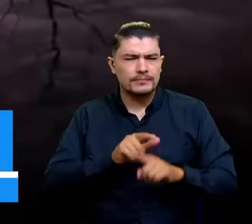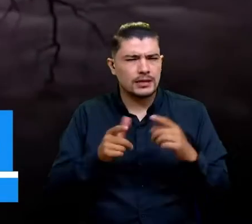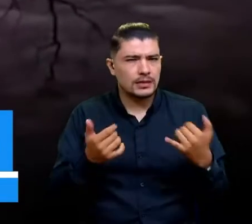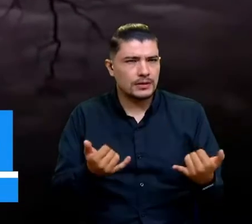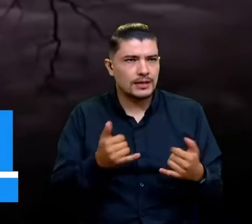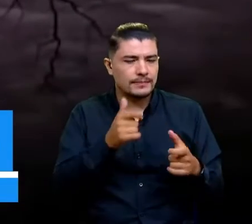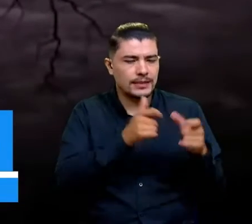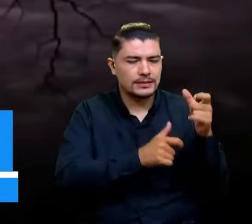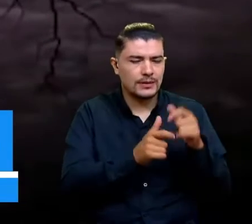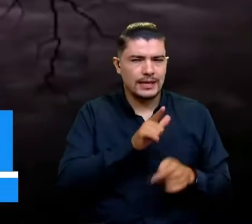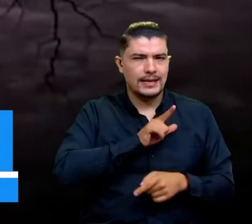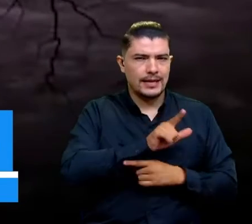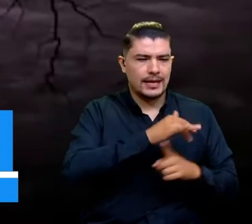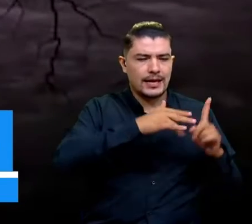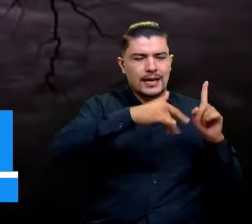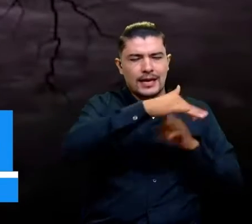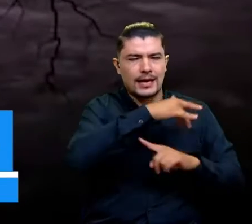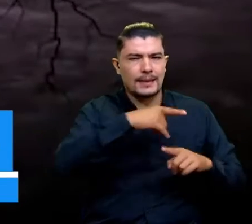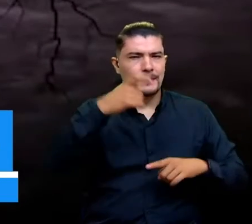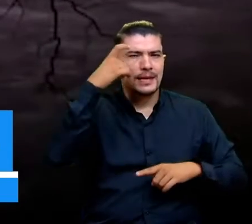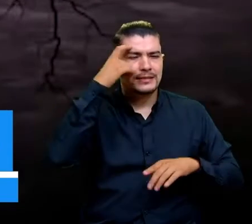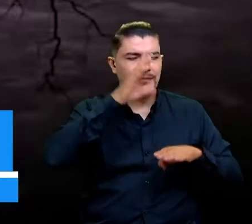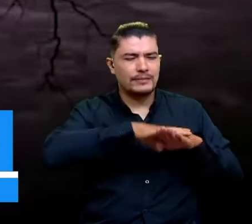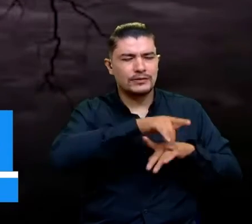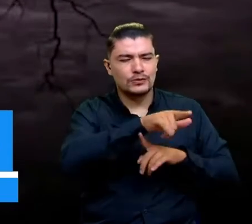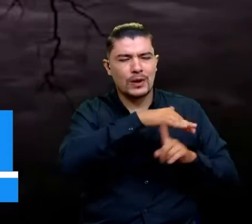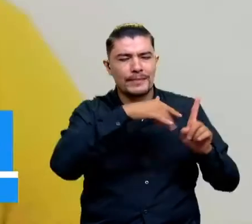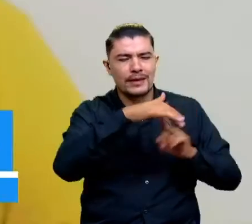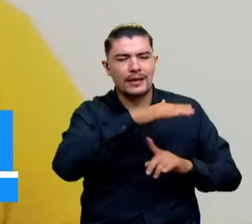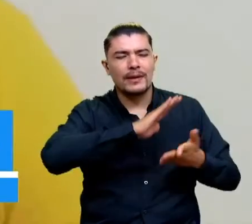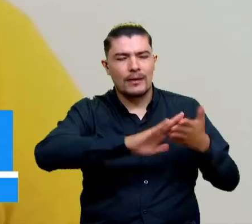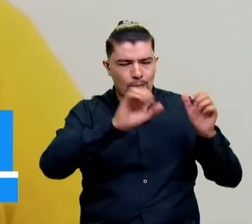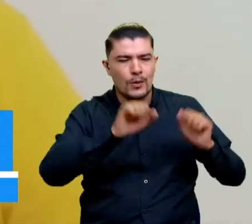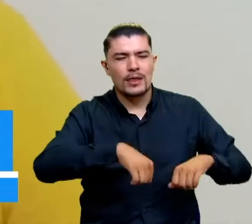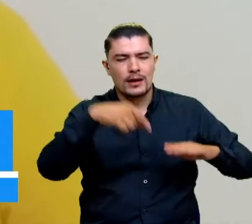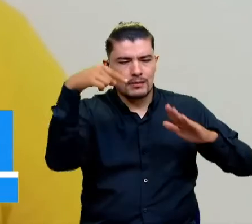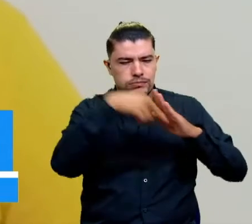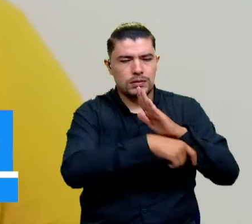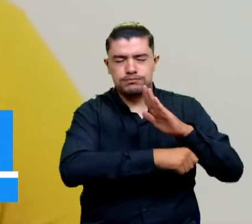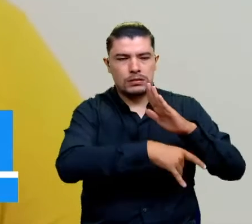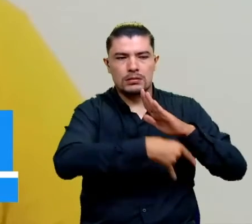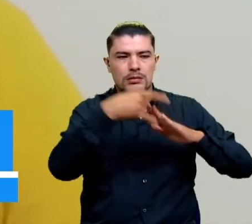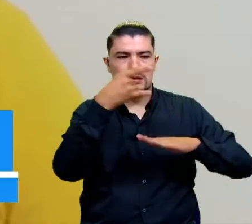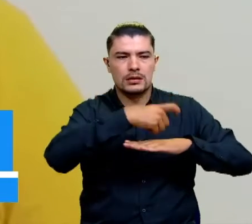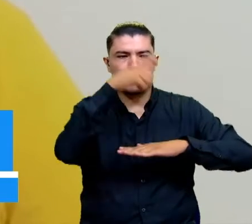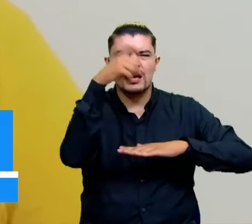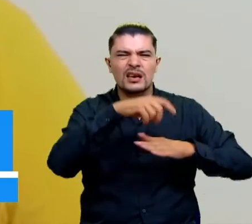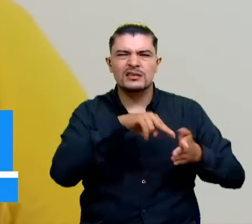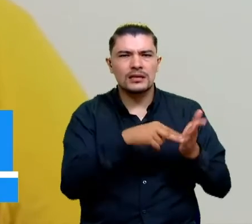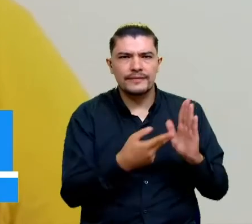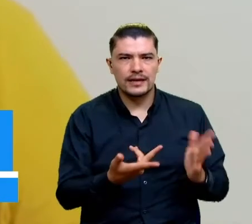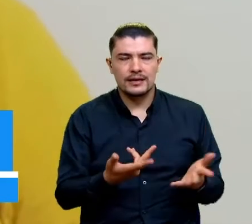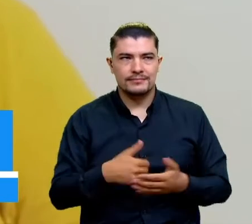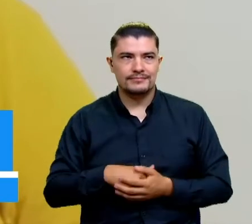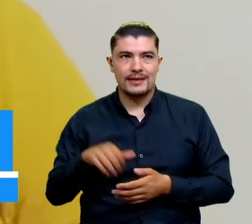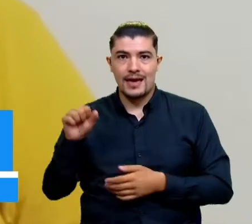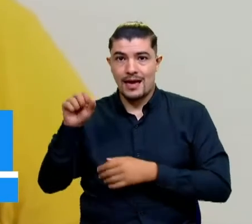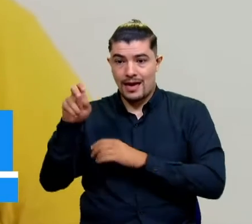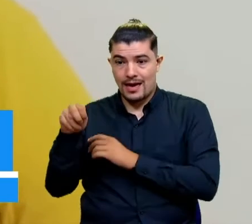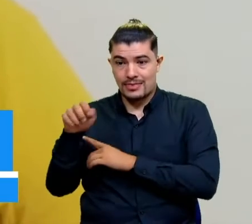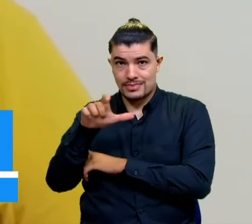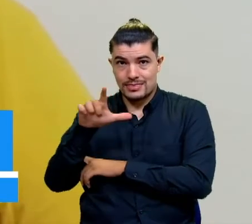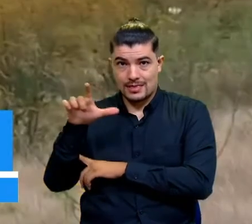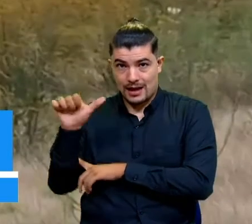los ambientalistas de esta licencia? Vemos con preocupación que la ANLA no tiene en cuenta la